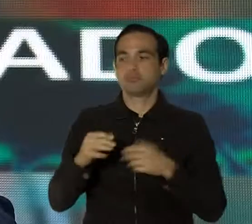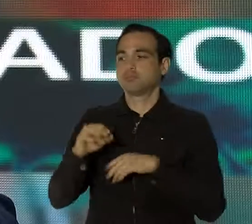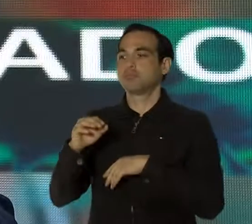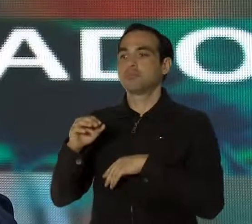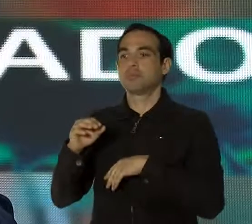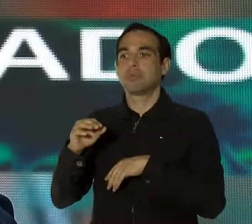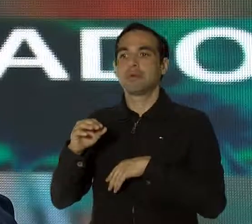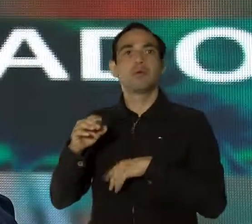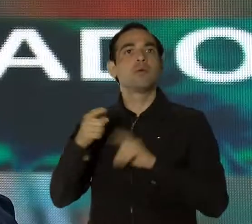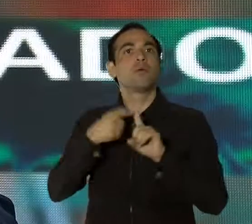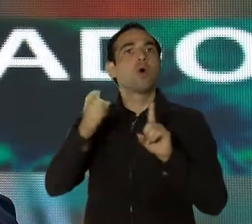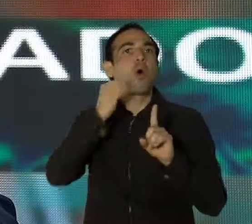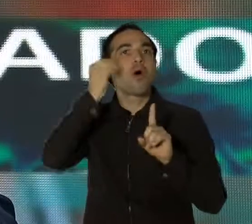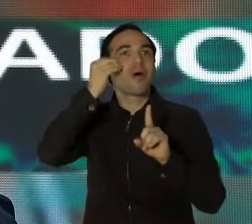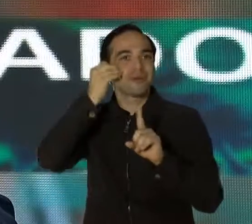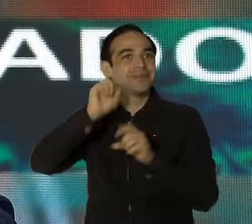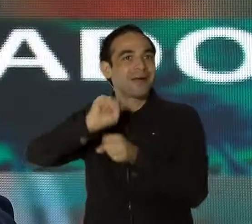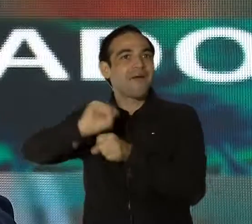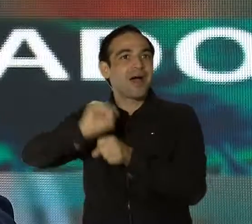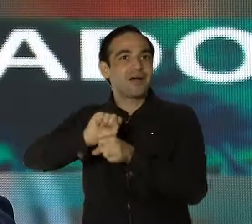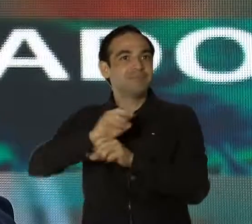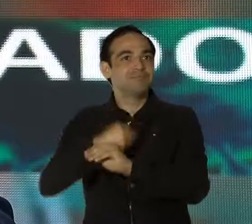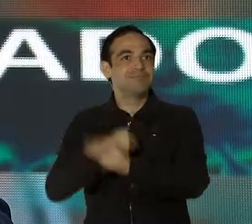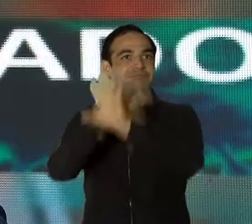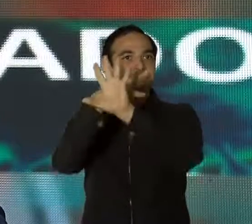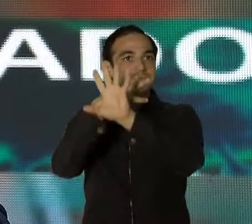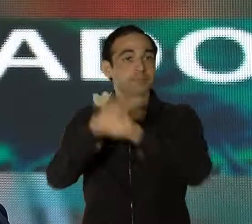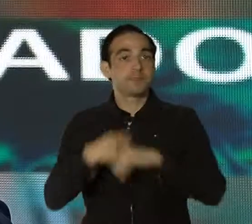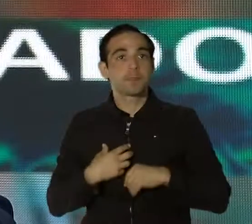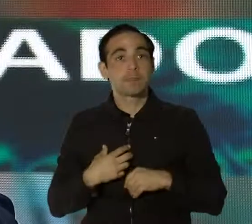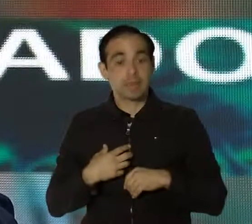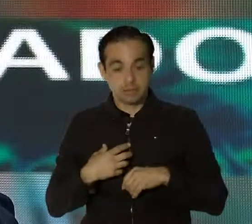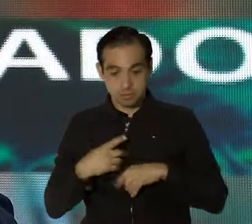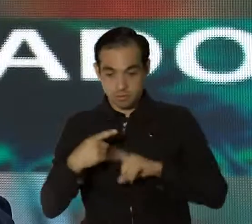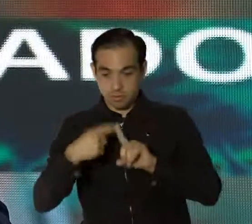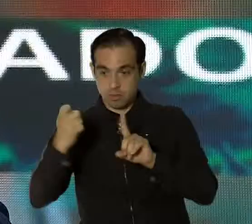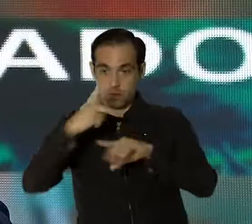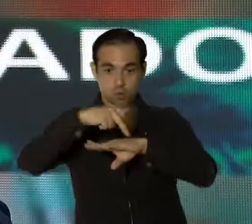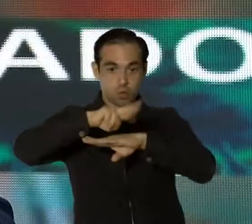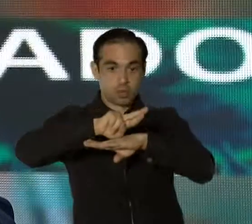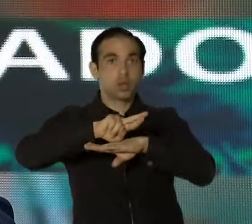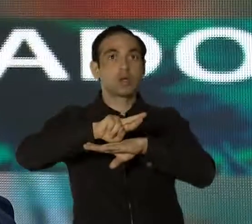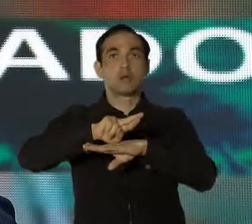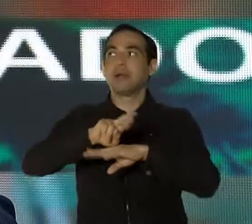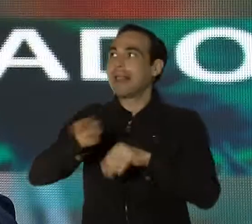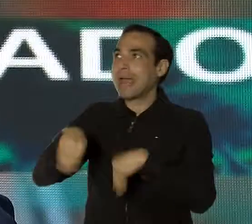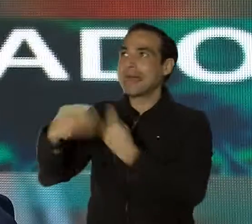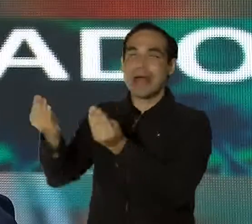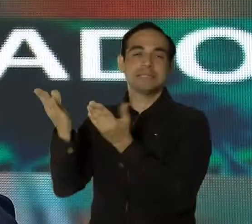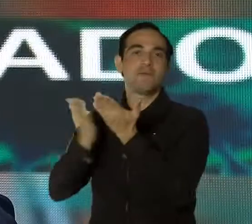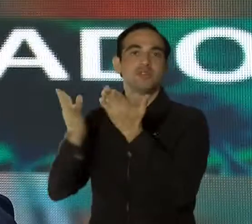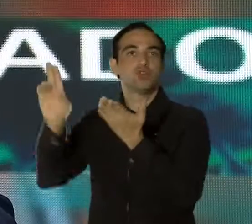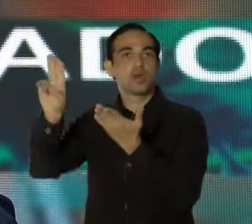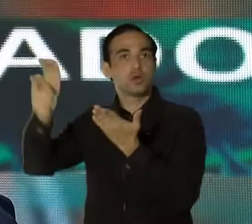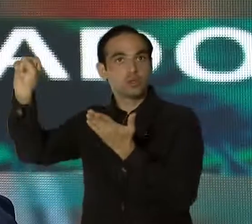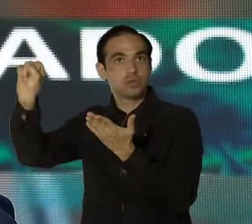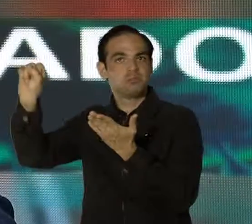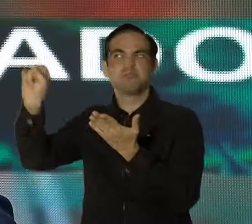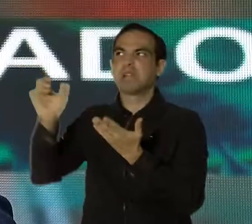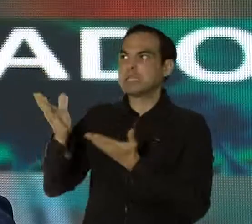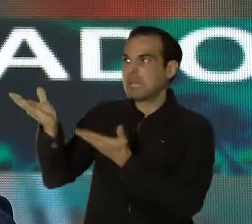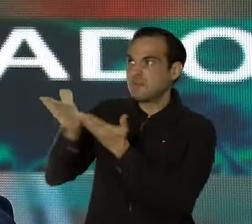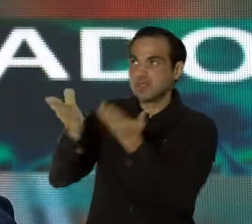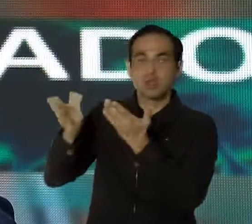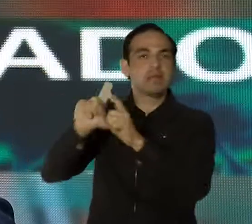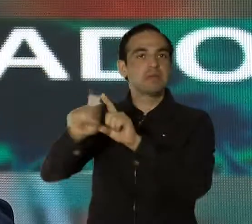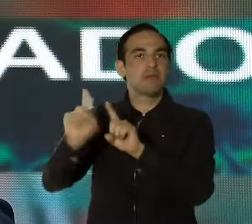Officers. Se brinda desde Puerto Rico servicio a Estados Unidos y a la banca local de darle el servicing a esos